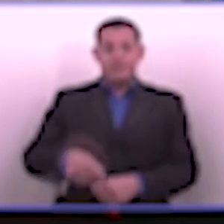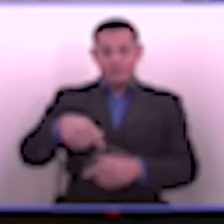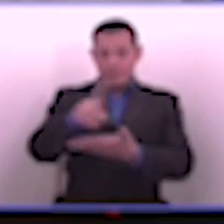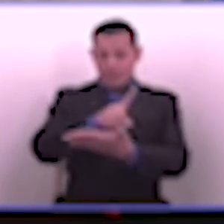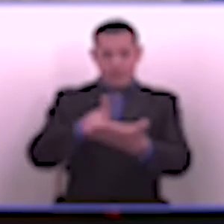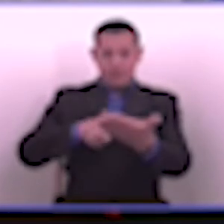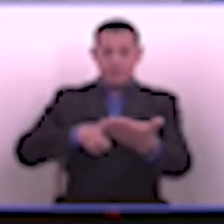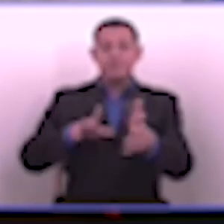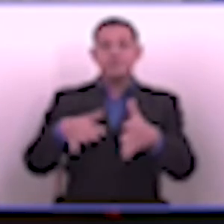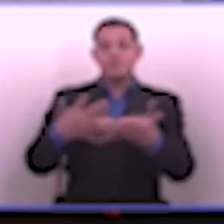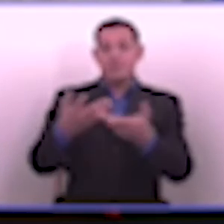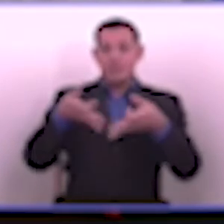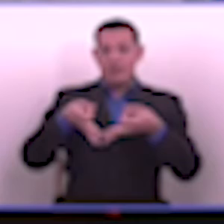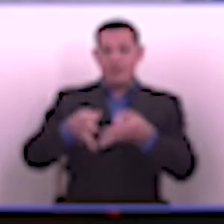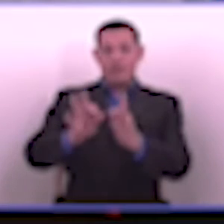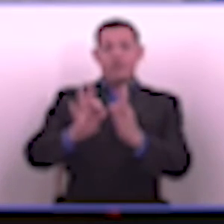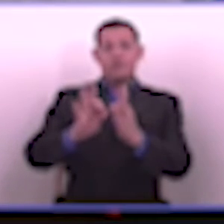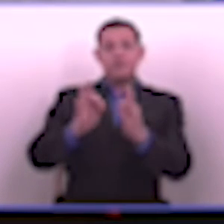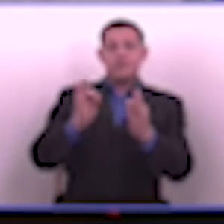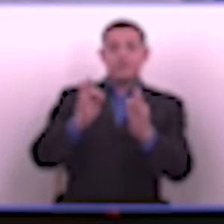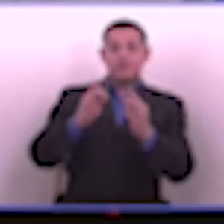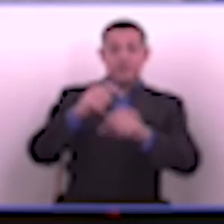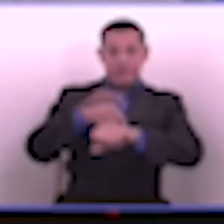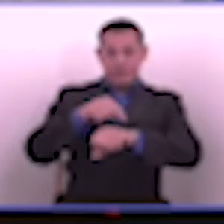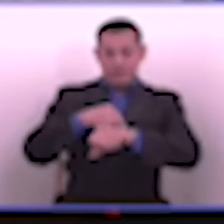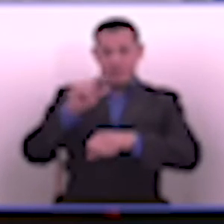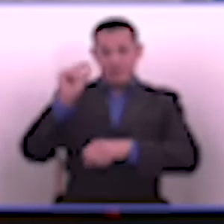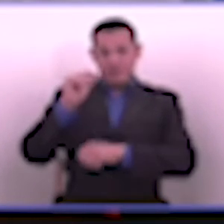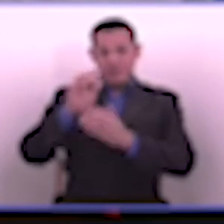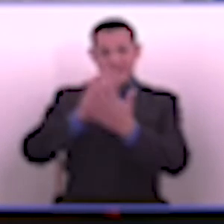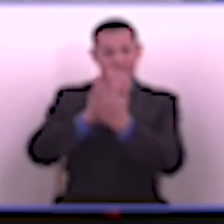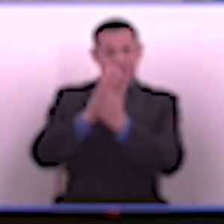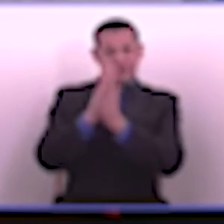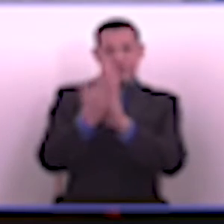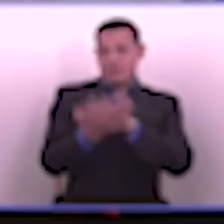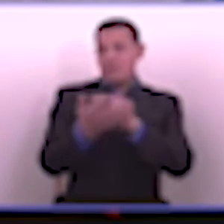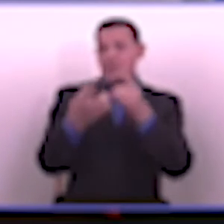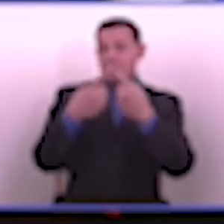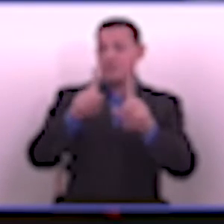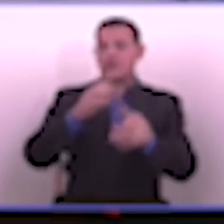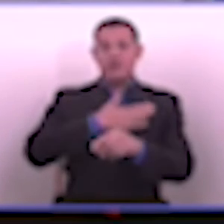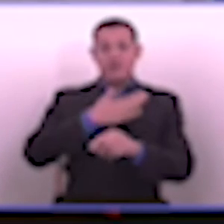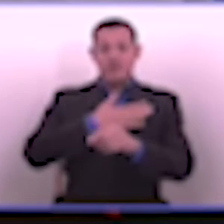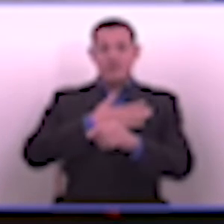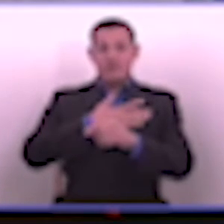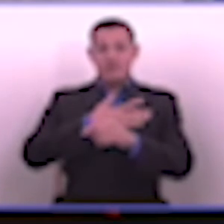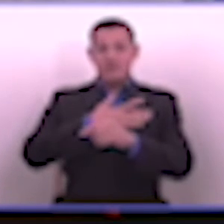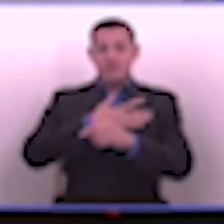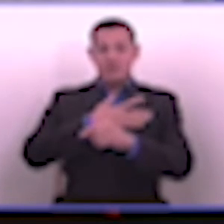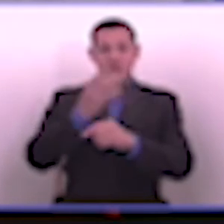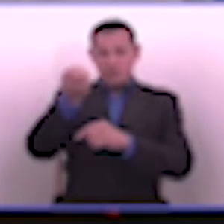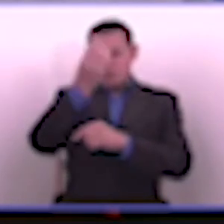decreto es de forma temporal transitoria pero que tiene una vigencia